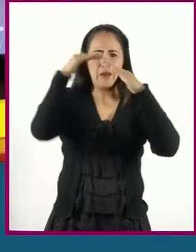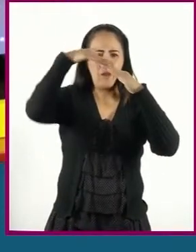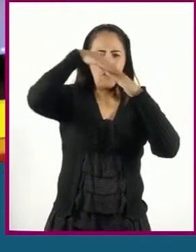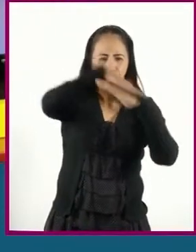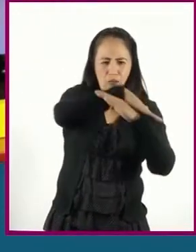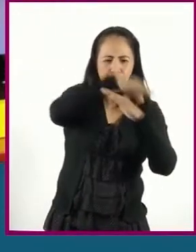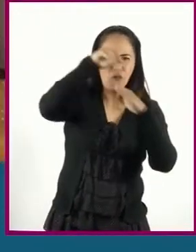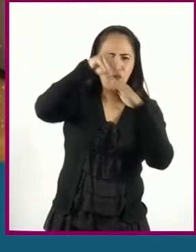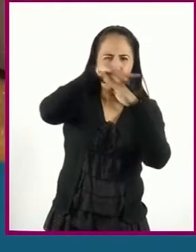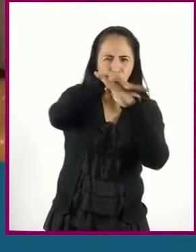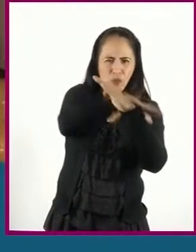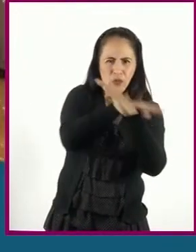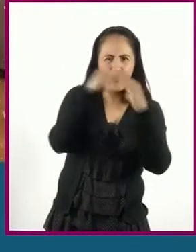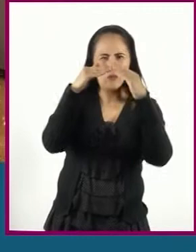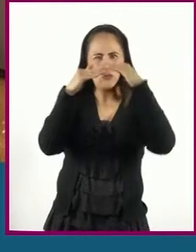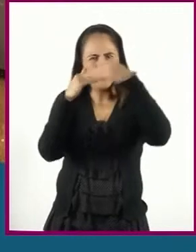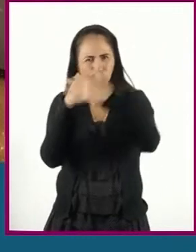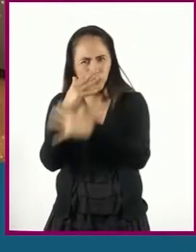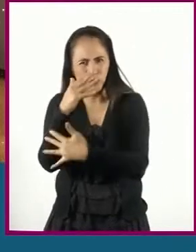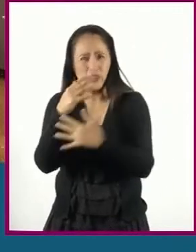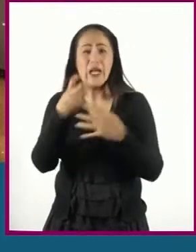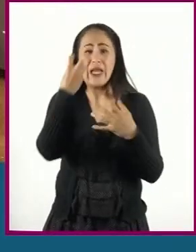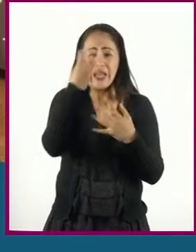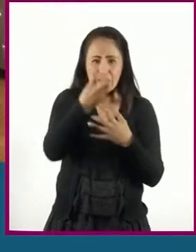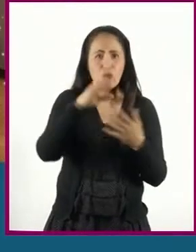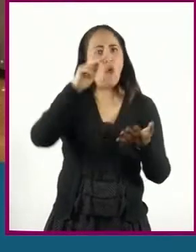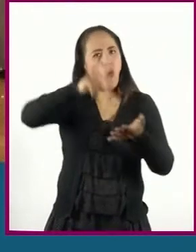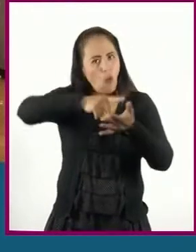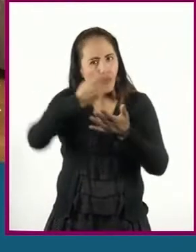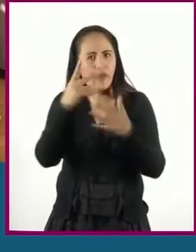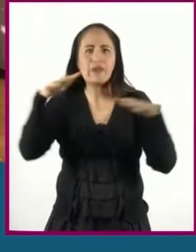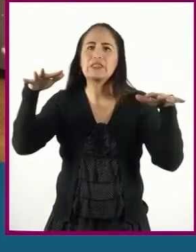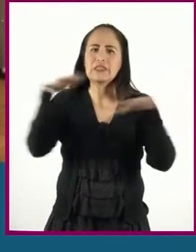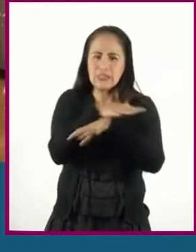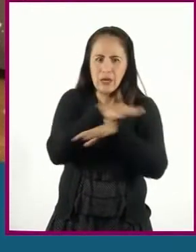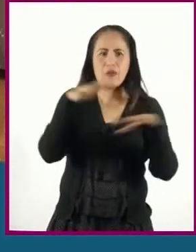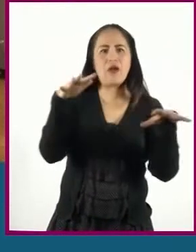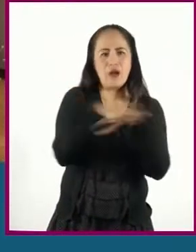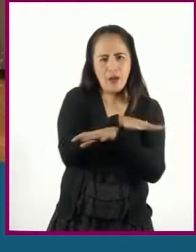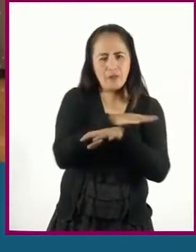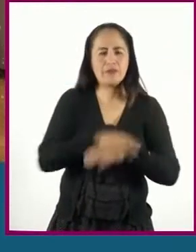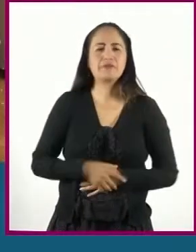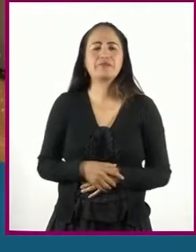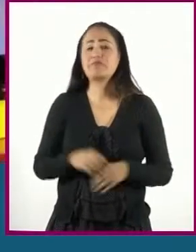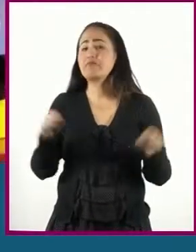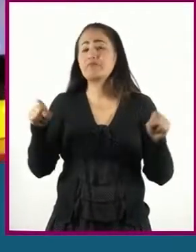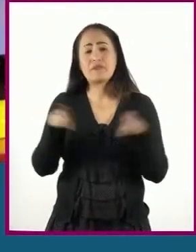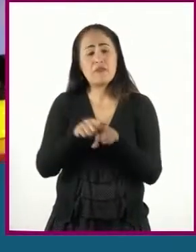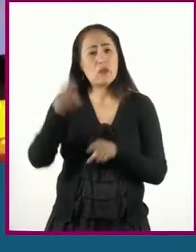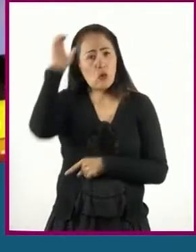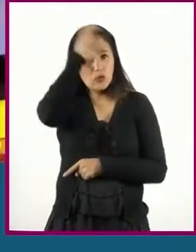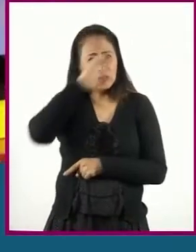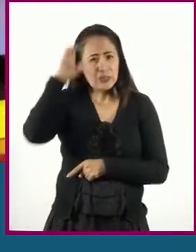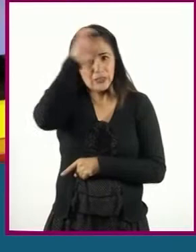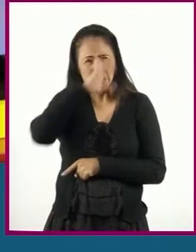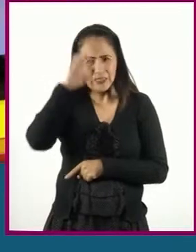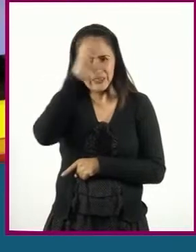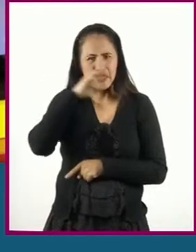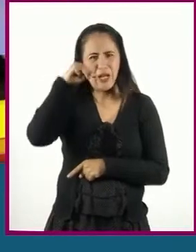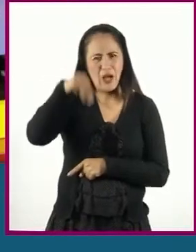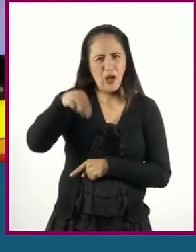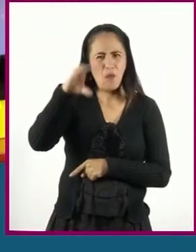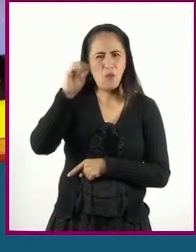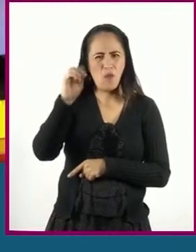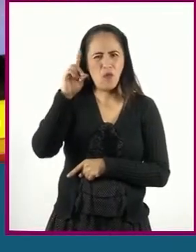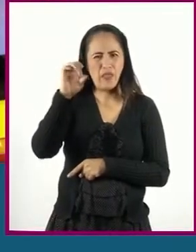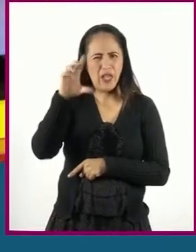acumule. Hay que modificar el modelo nuevamente. En la ciencia se modifican los modelos en la medida en que se conoce